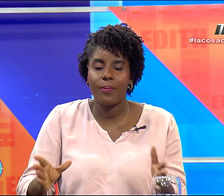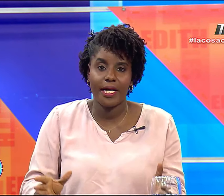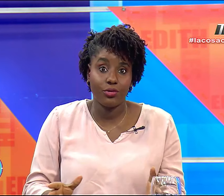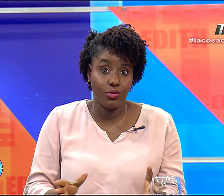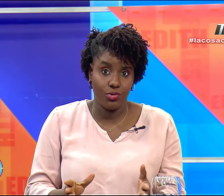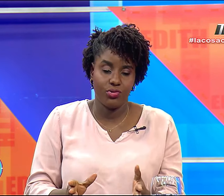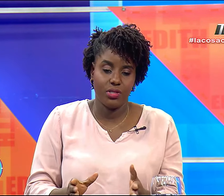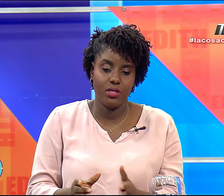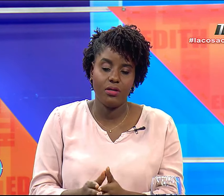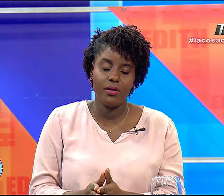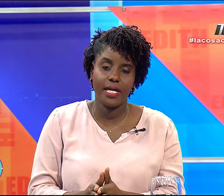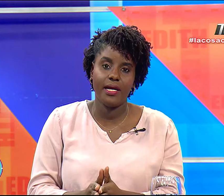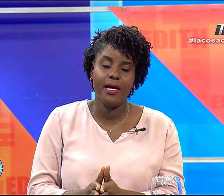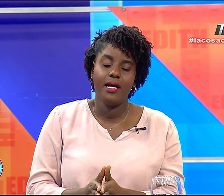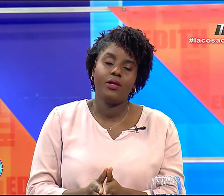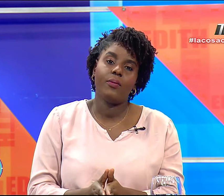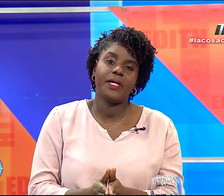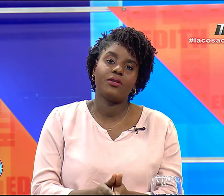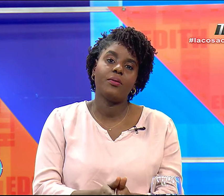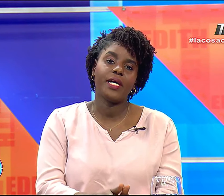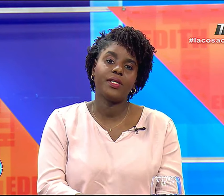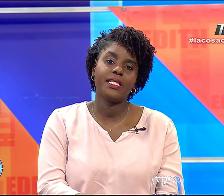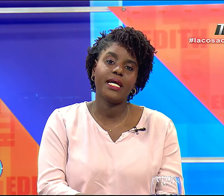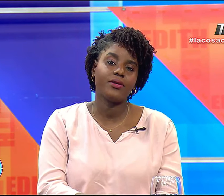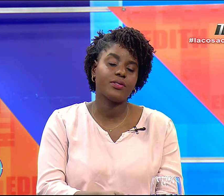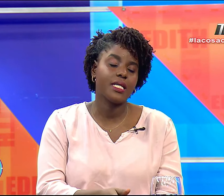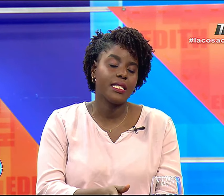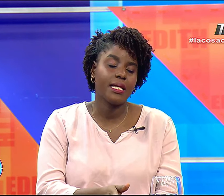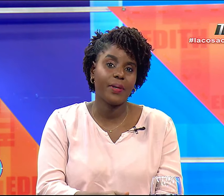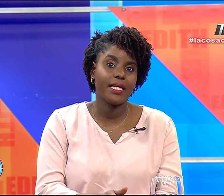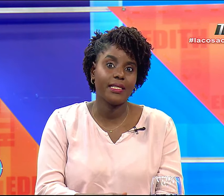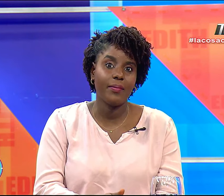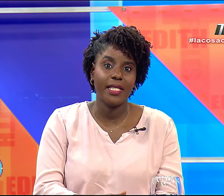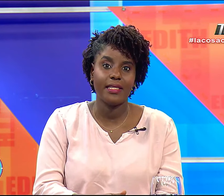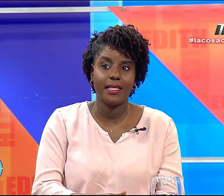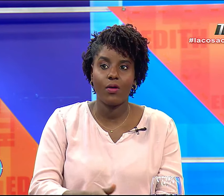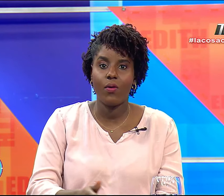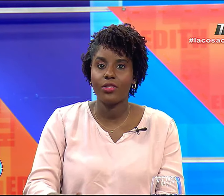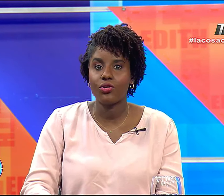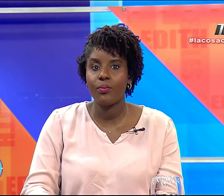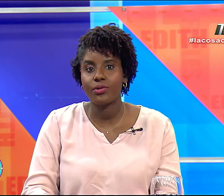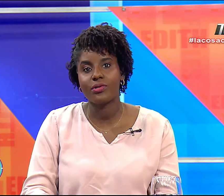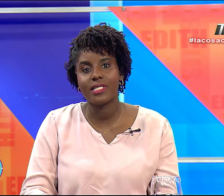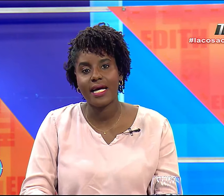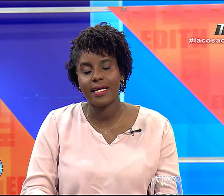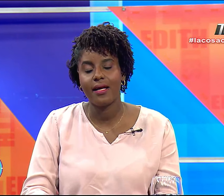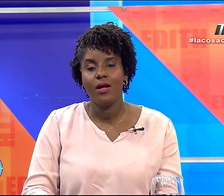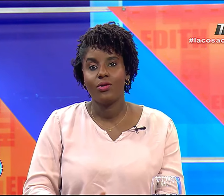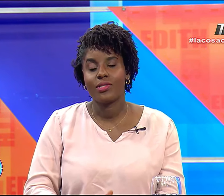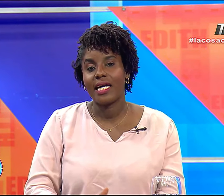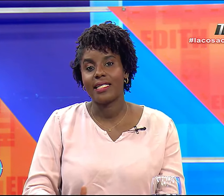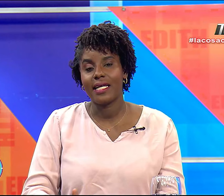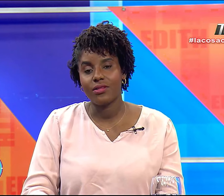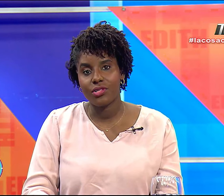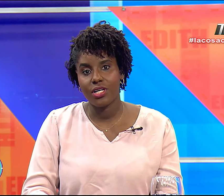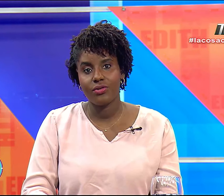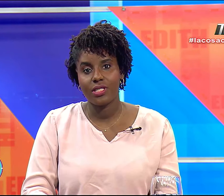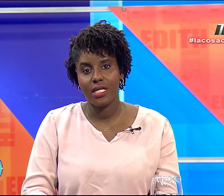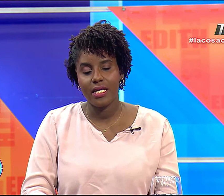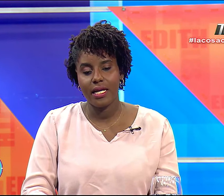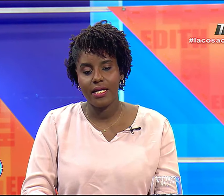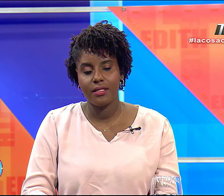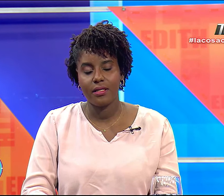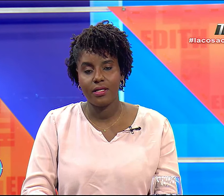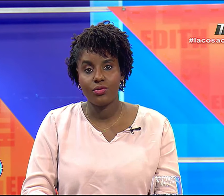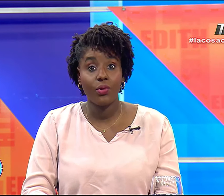inclusivo para todos, sino que los partidos mayoritarios, independientemente de cuántos votos saquen los candidatos que ellos